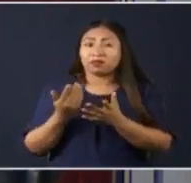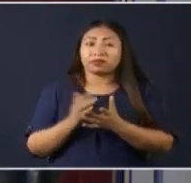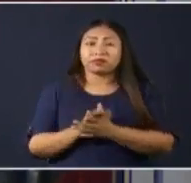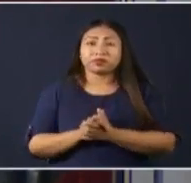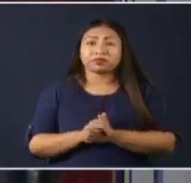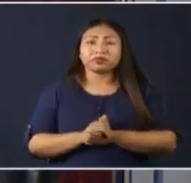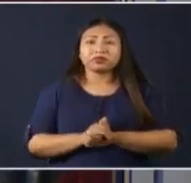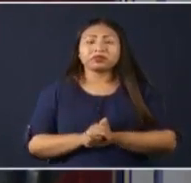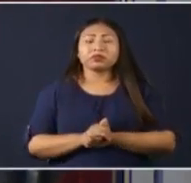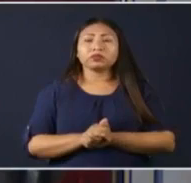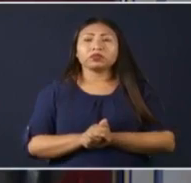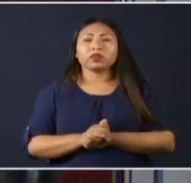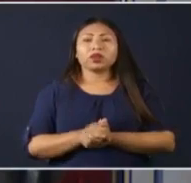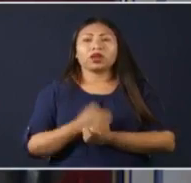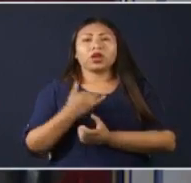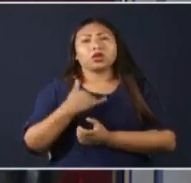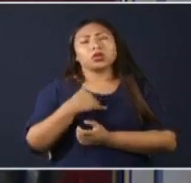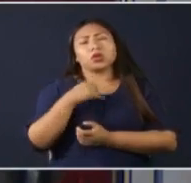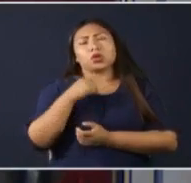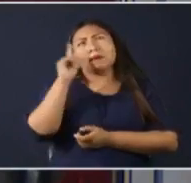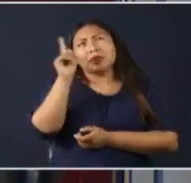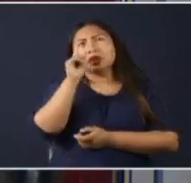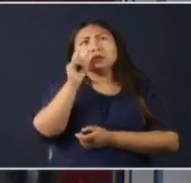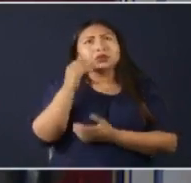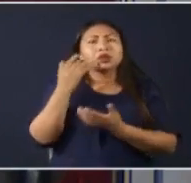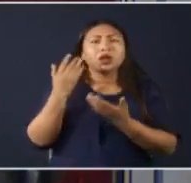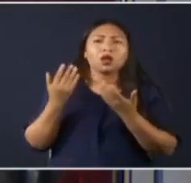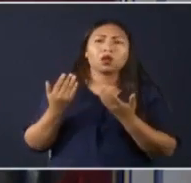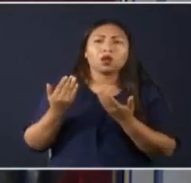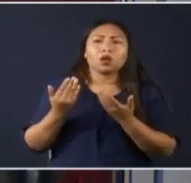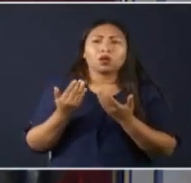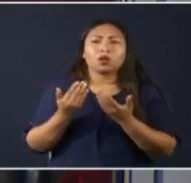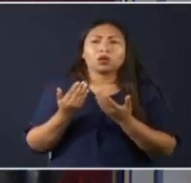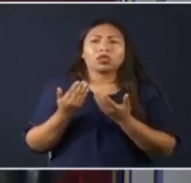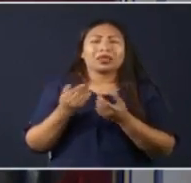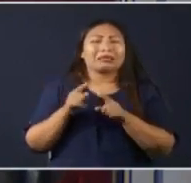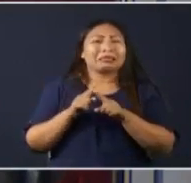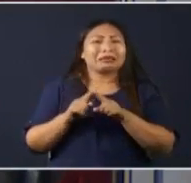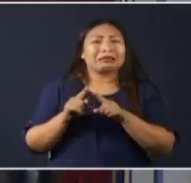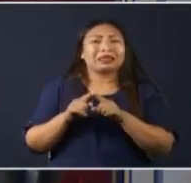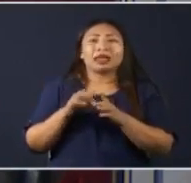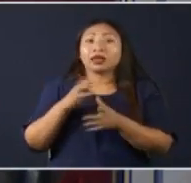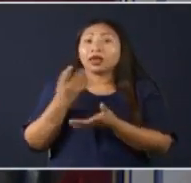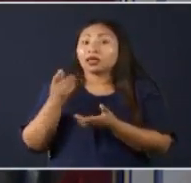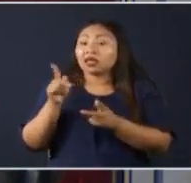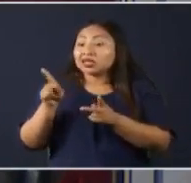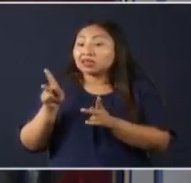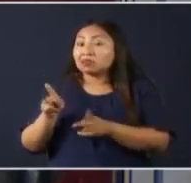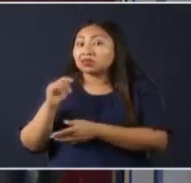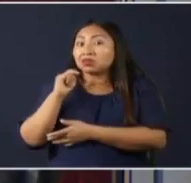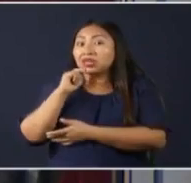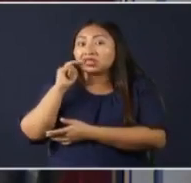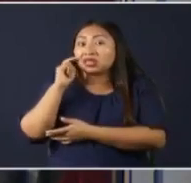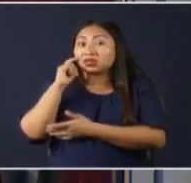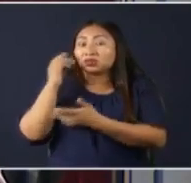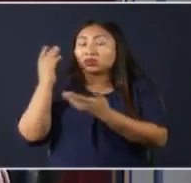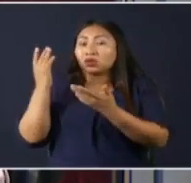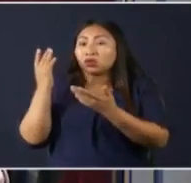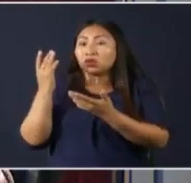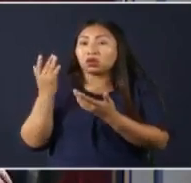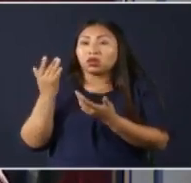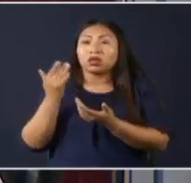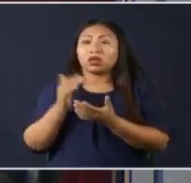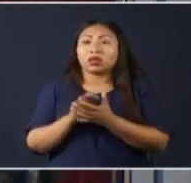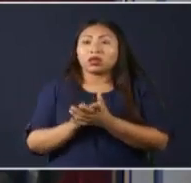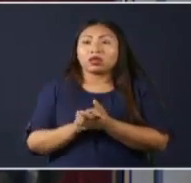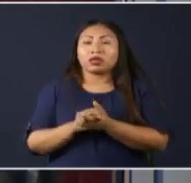es cuestionado constantemente por sus desviaciones sexuales y más aún cuando es acompañado de